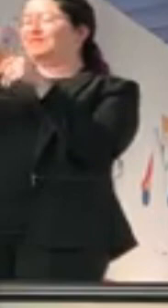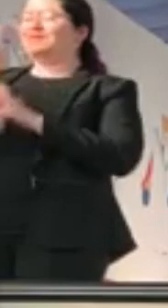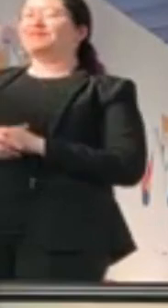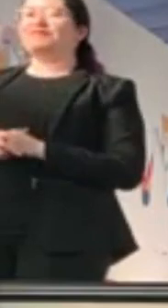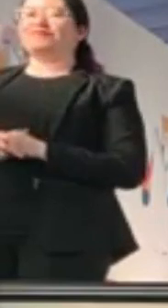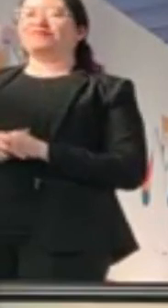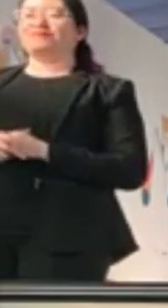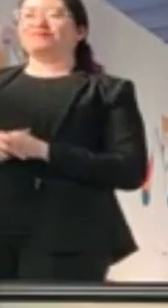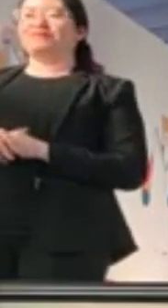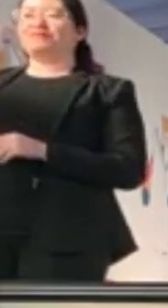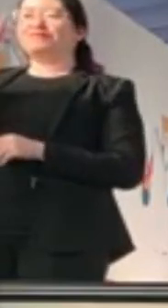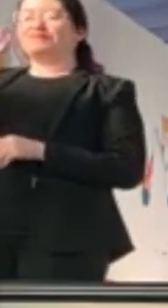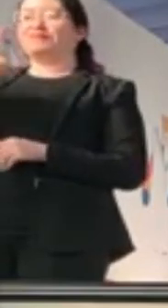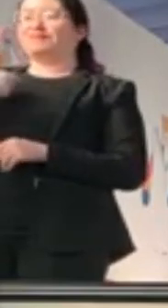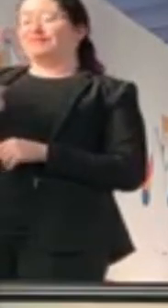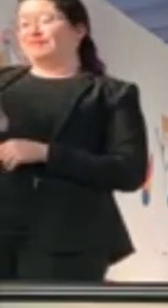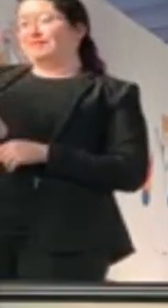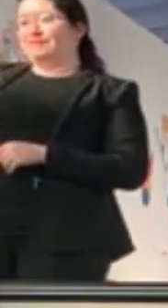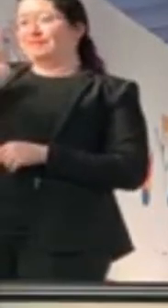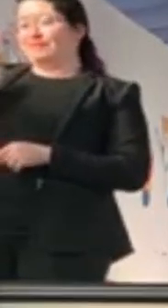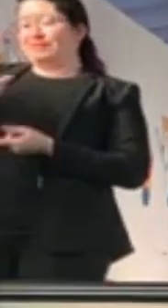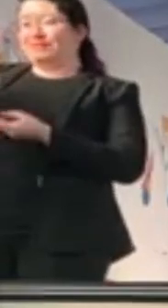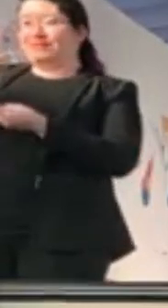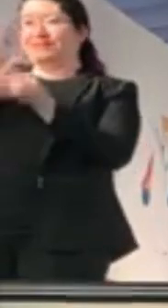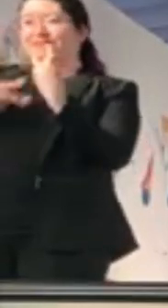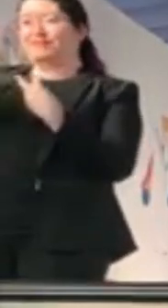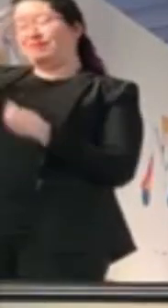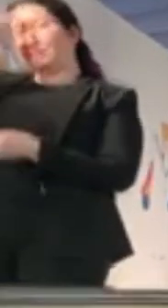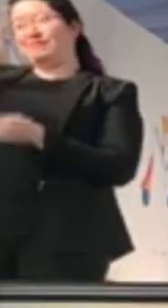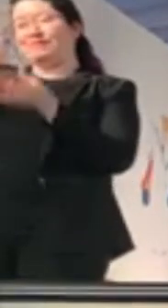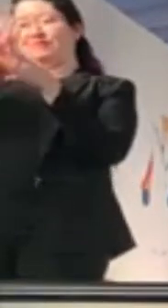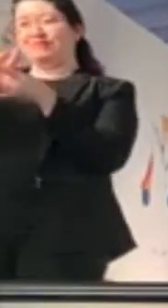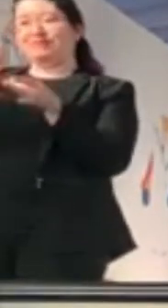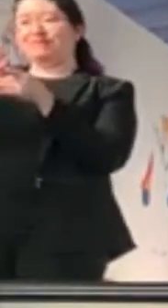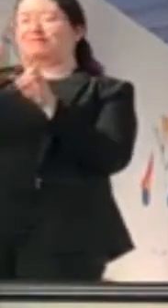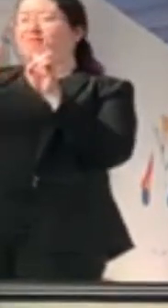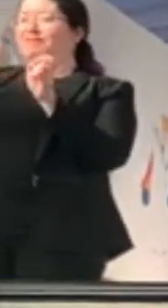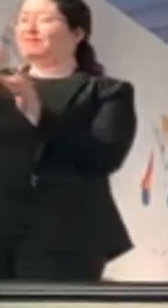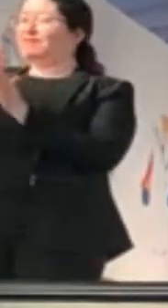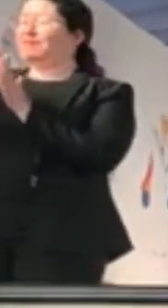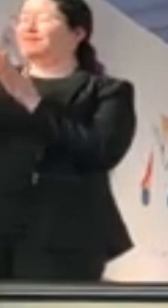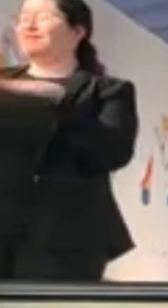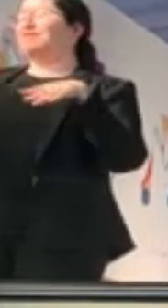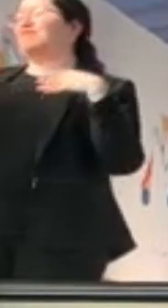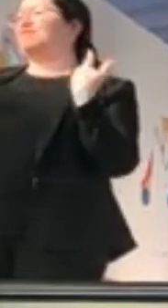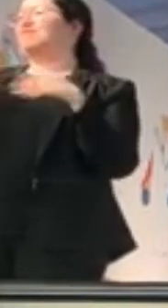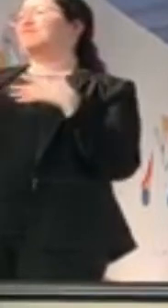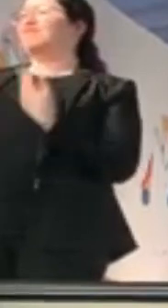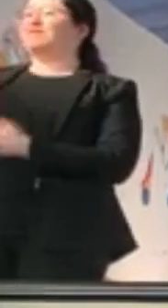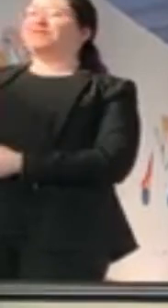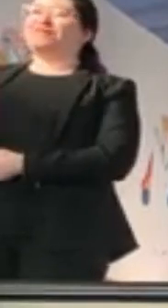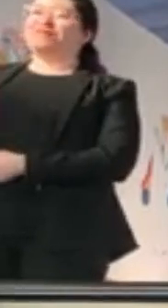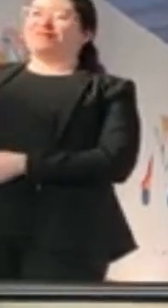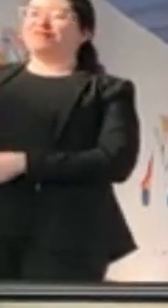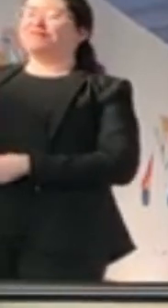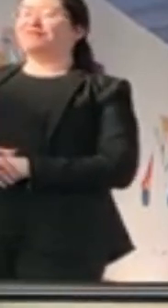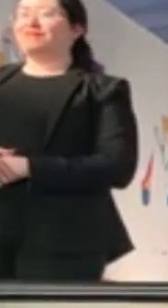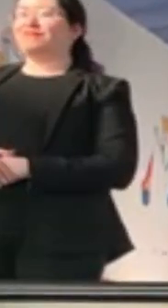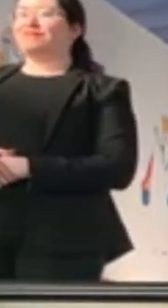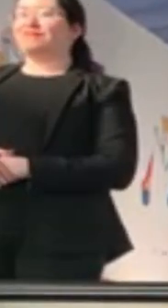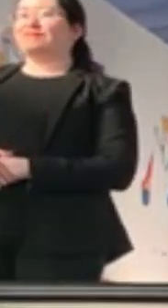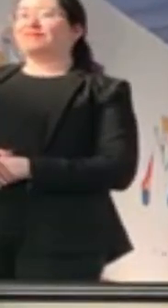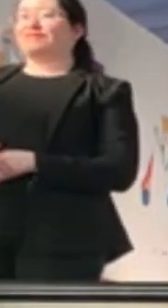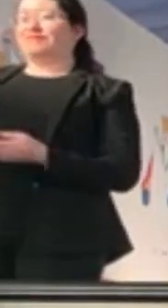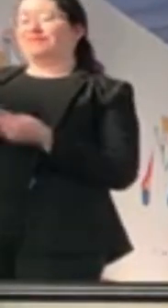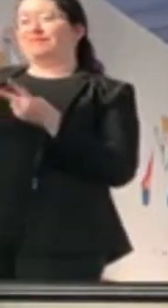lugar, estar aquí para hablar de ese libro tan importante es una alta honra. Segundo, y no en ese, en el orden